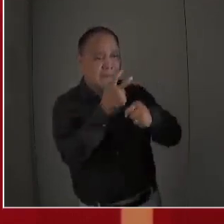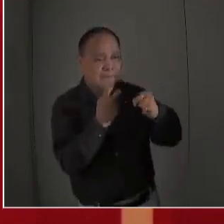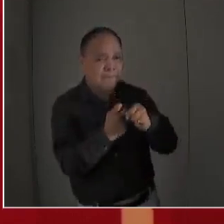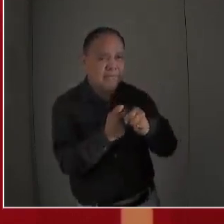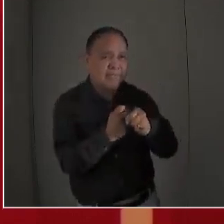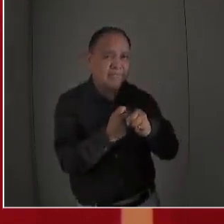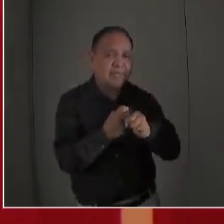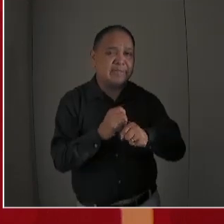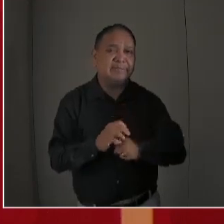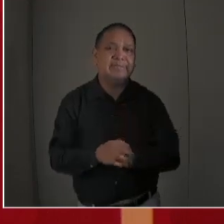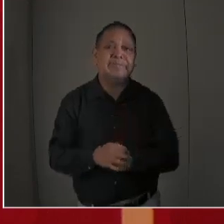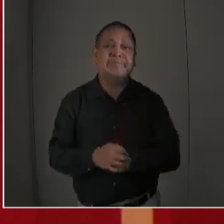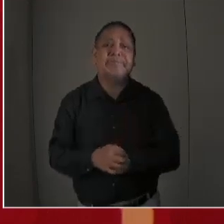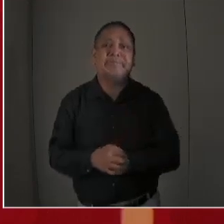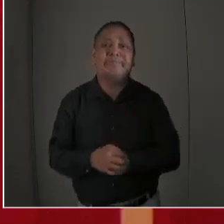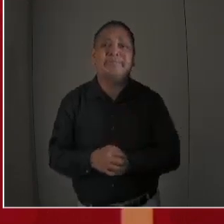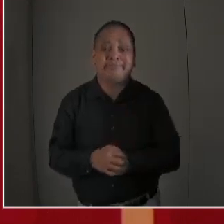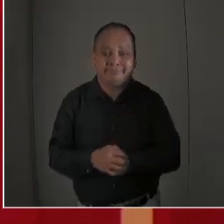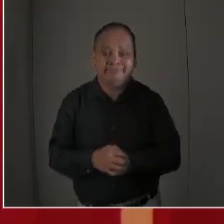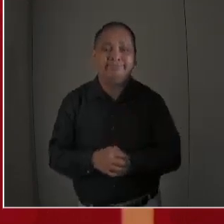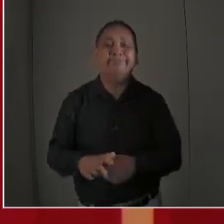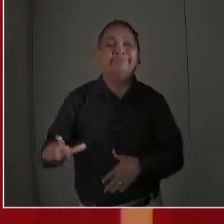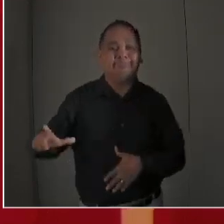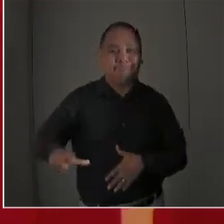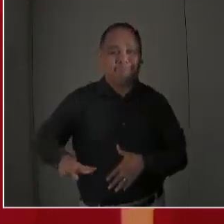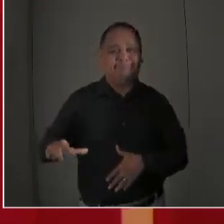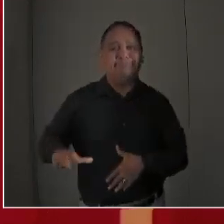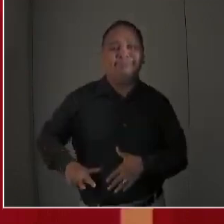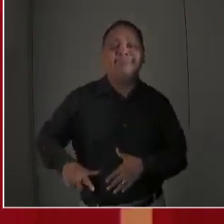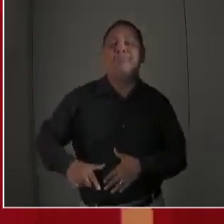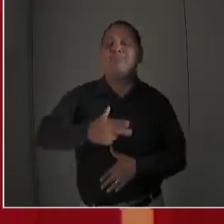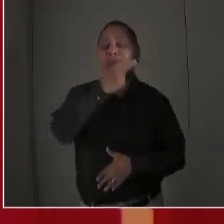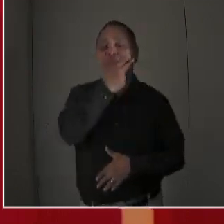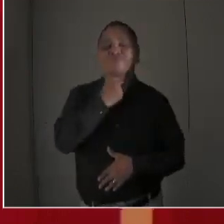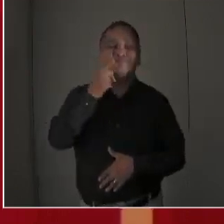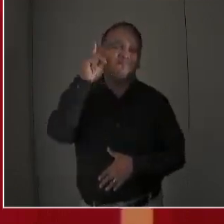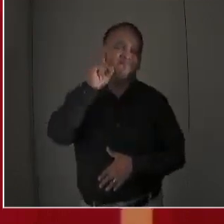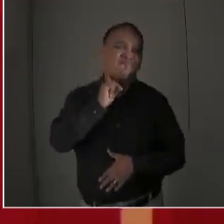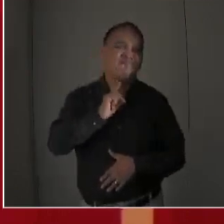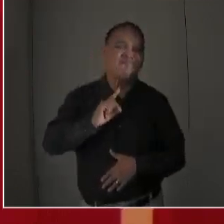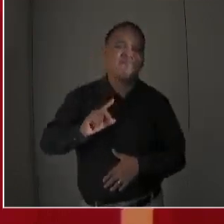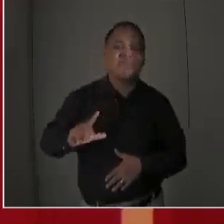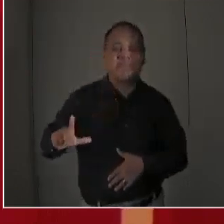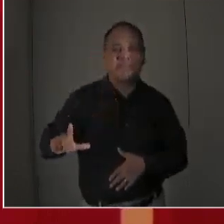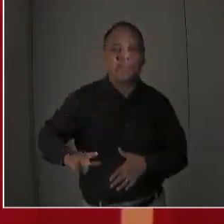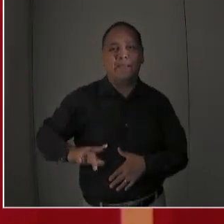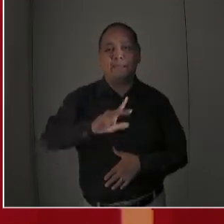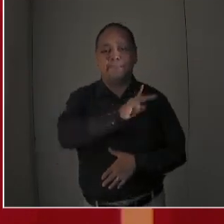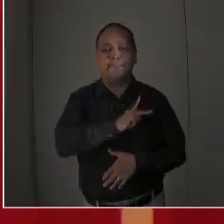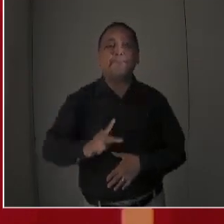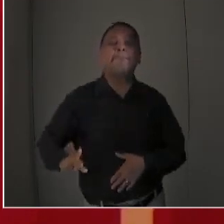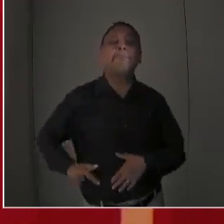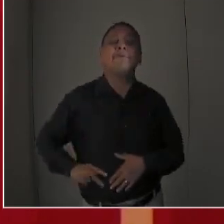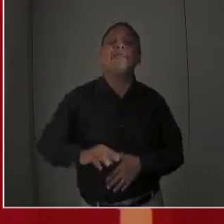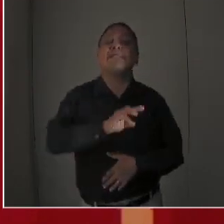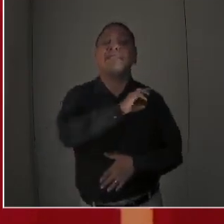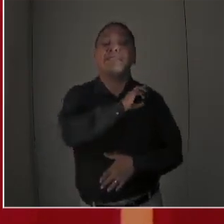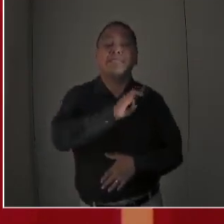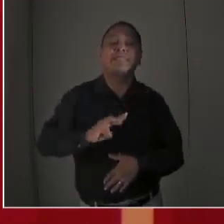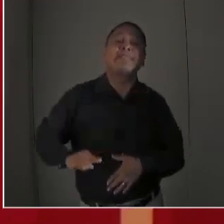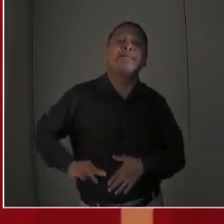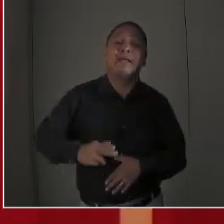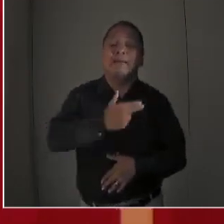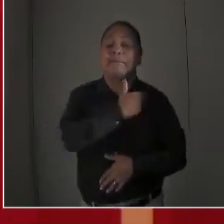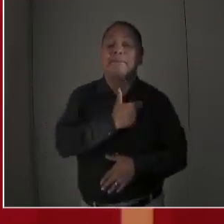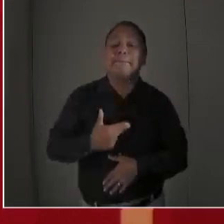estamos invitando, a gobernadores, a presidentes municipales, regidores, síndicos, diputados